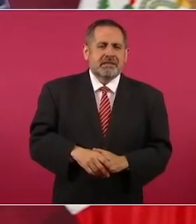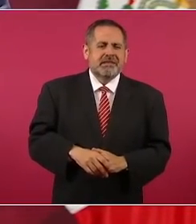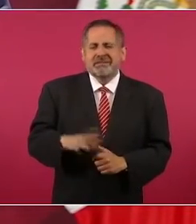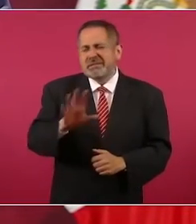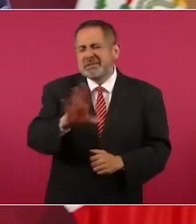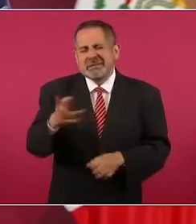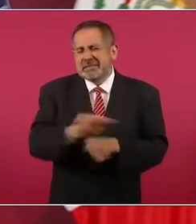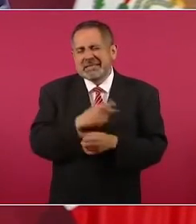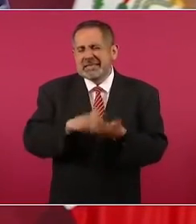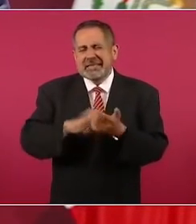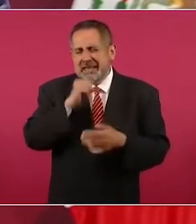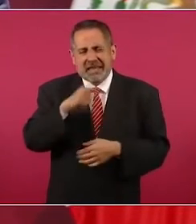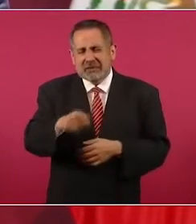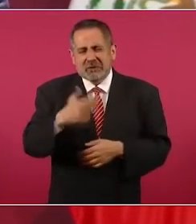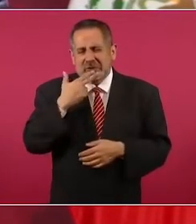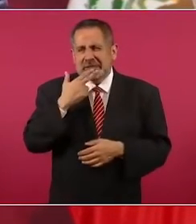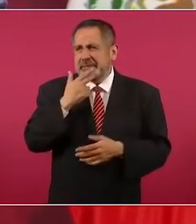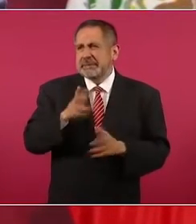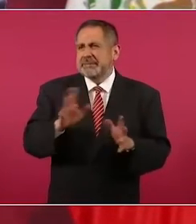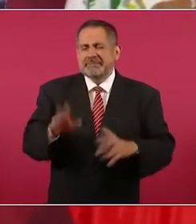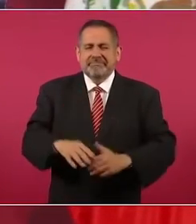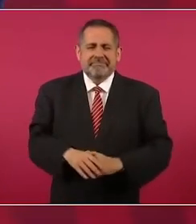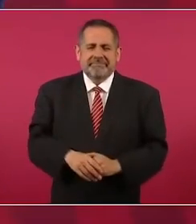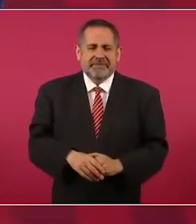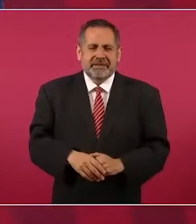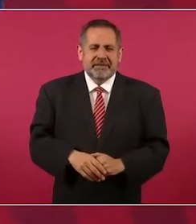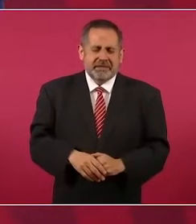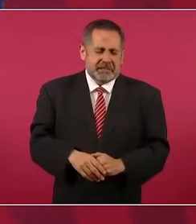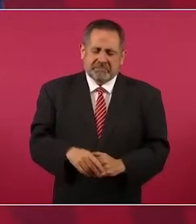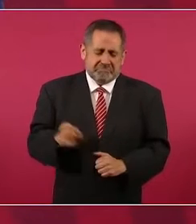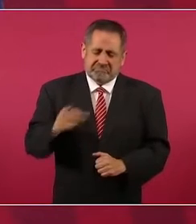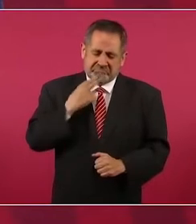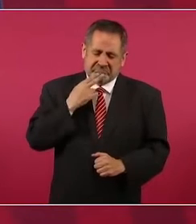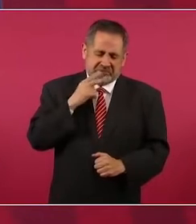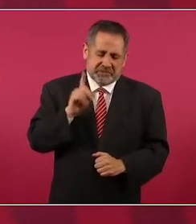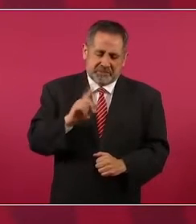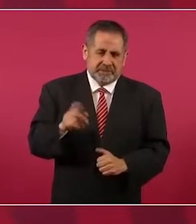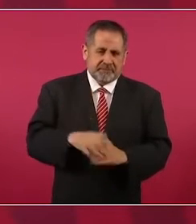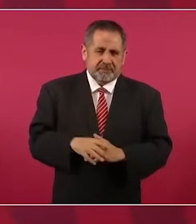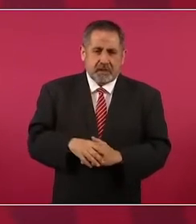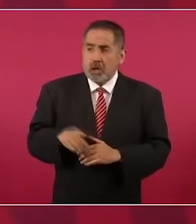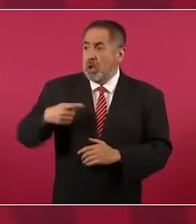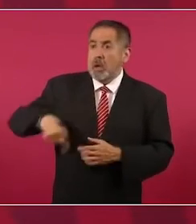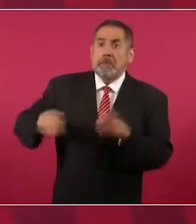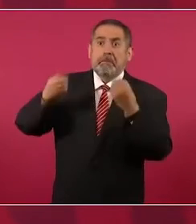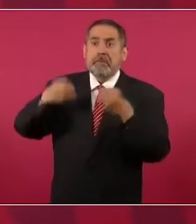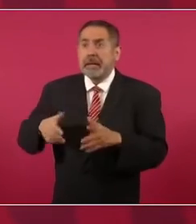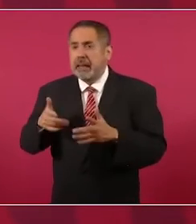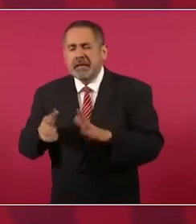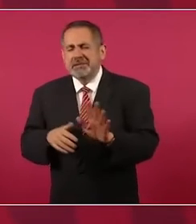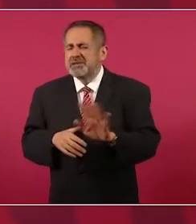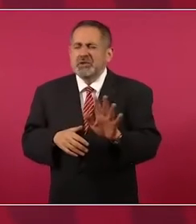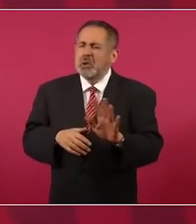No, eso no funciona. No, no afecta.